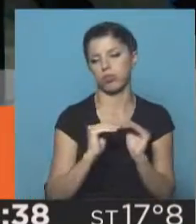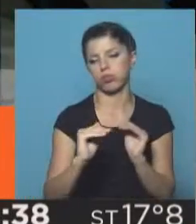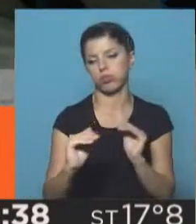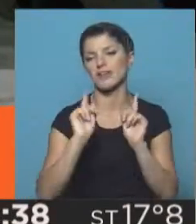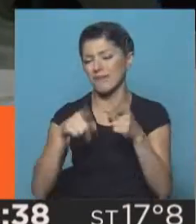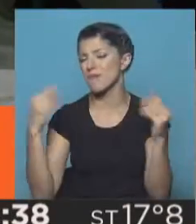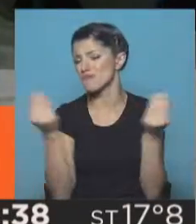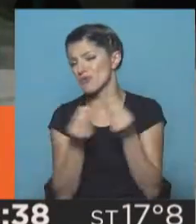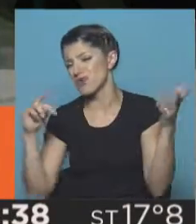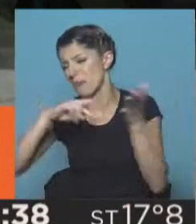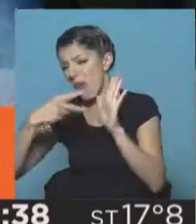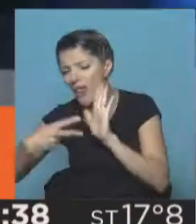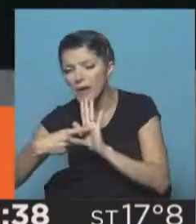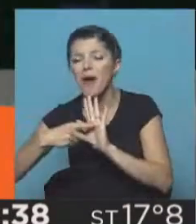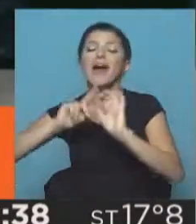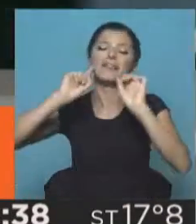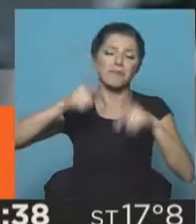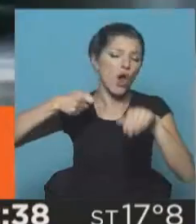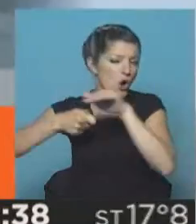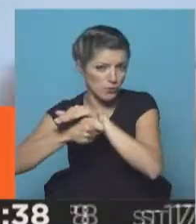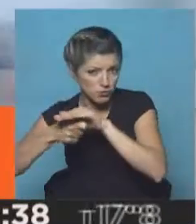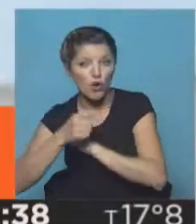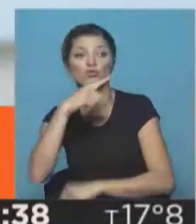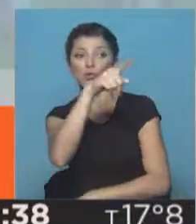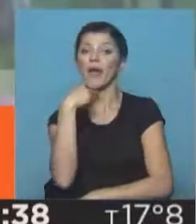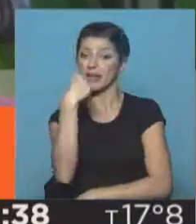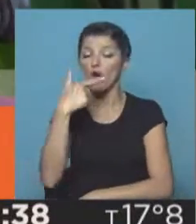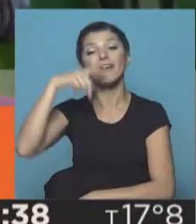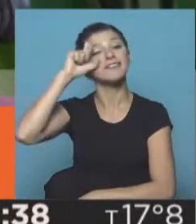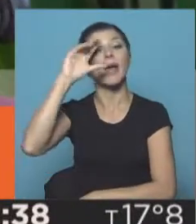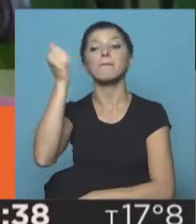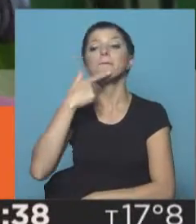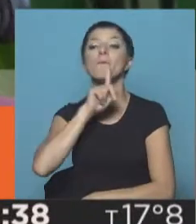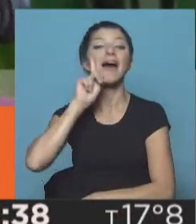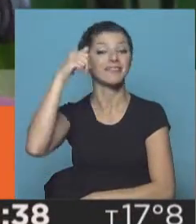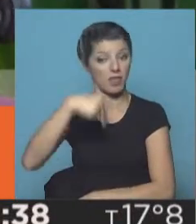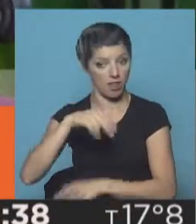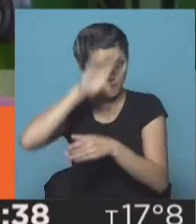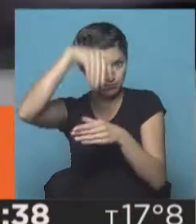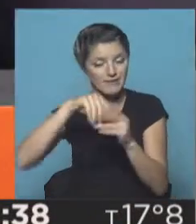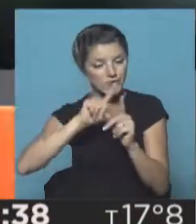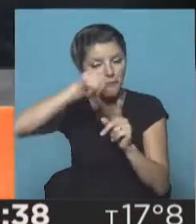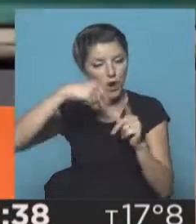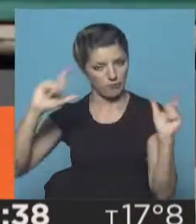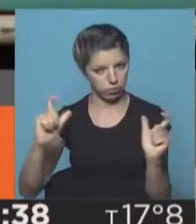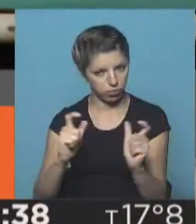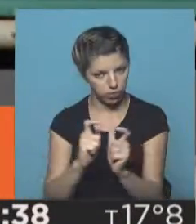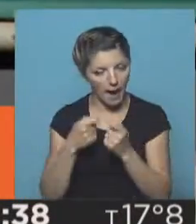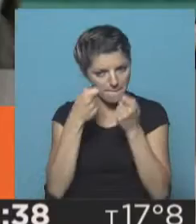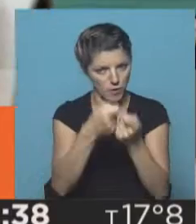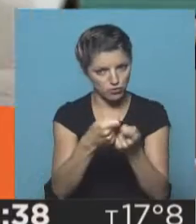de gestión, como por escándalos de corrupción que incluyen a su hijo Sebastián. Los que señalan el cambio de clima político en la